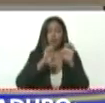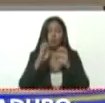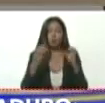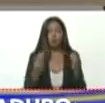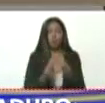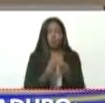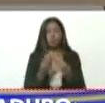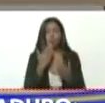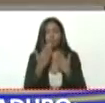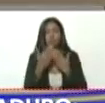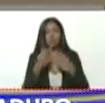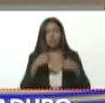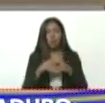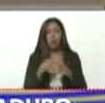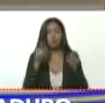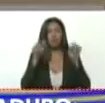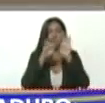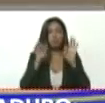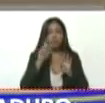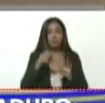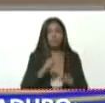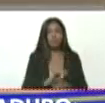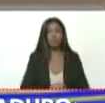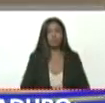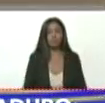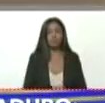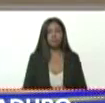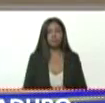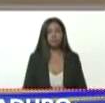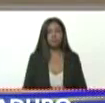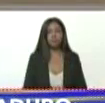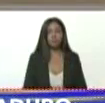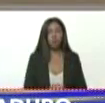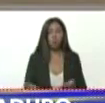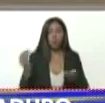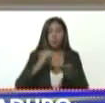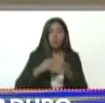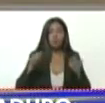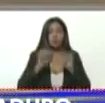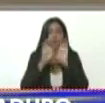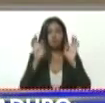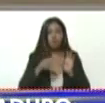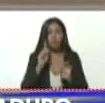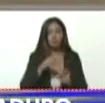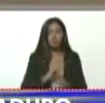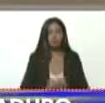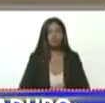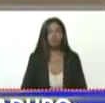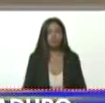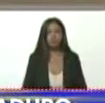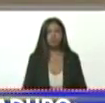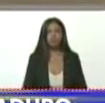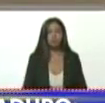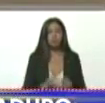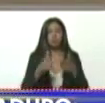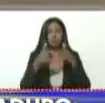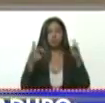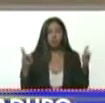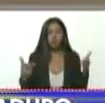de peticiones, solicitudes, y sea la Comisión de la Verdad otra vez con